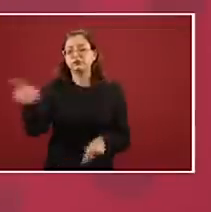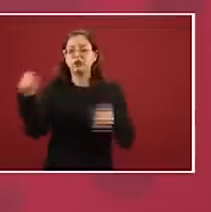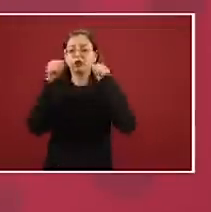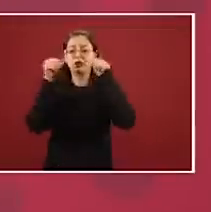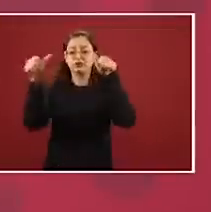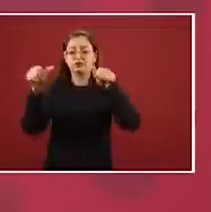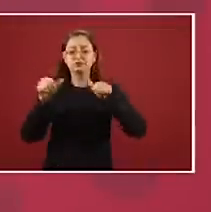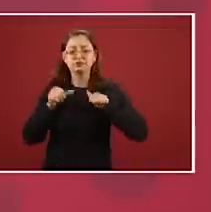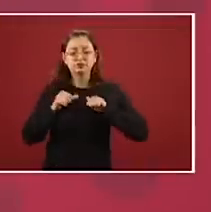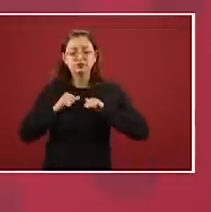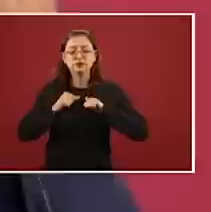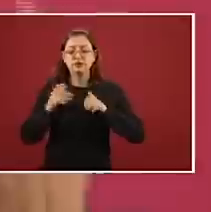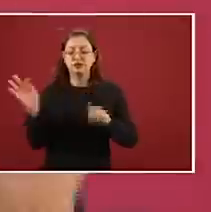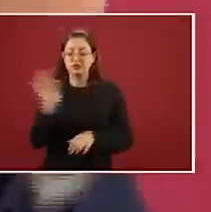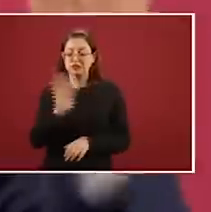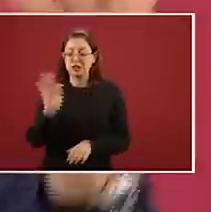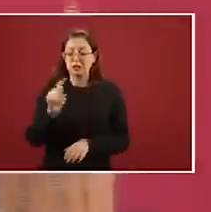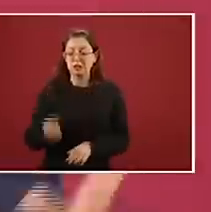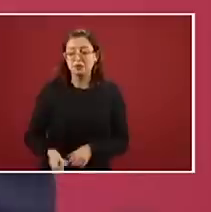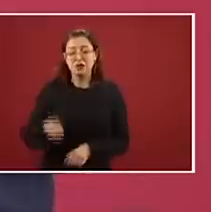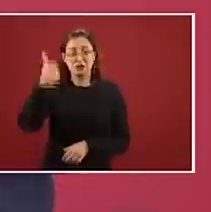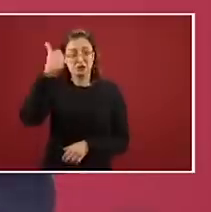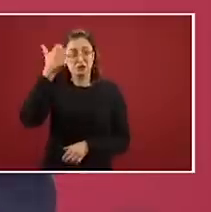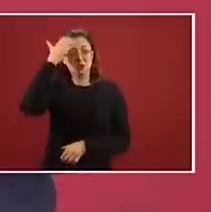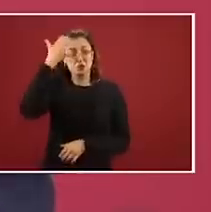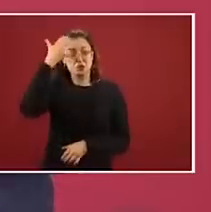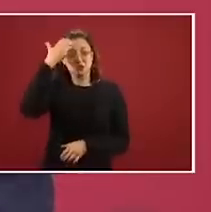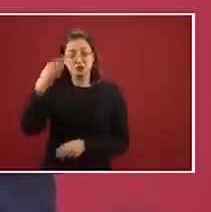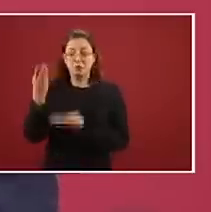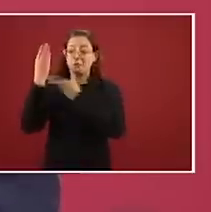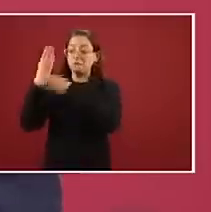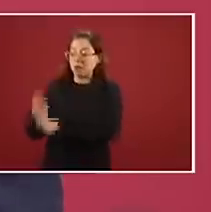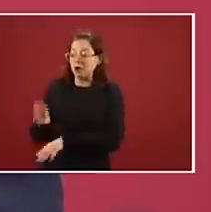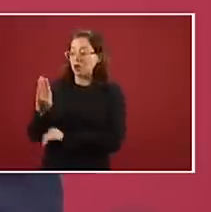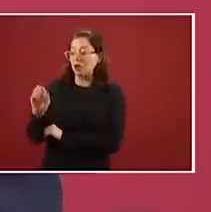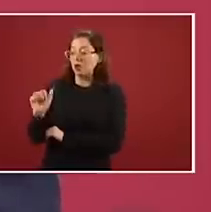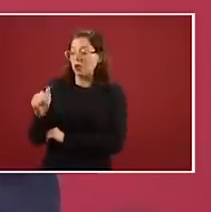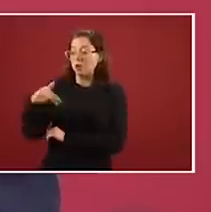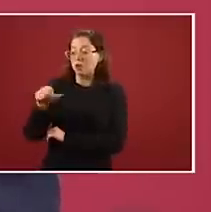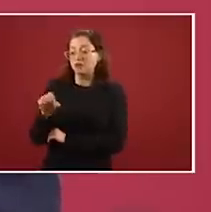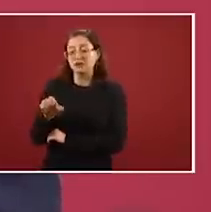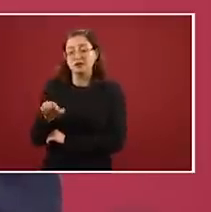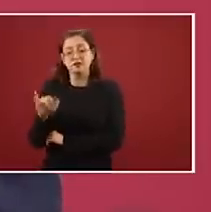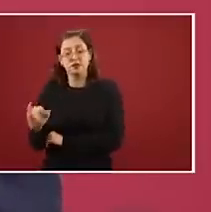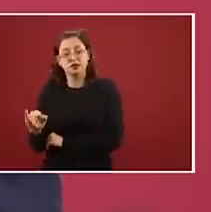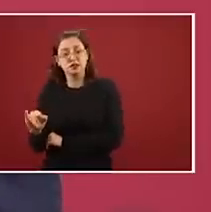habían escuchado hablar de Bansefin.